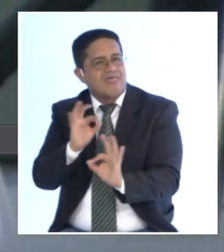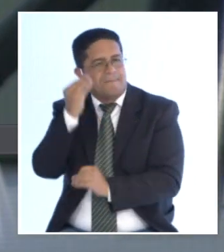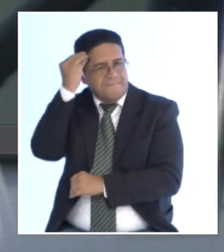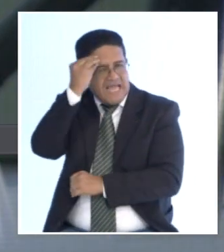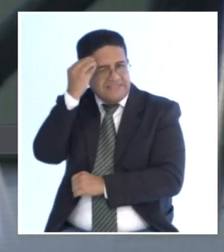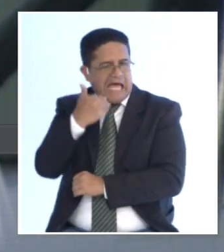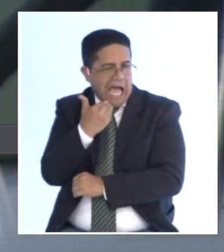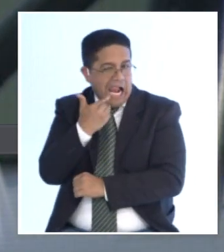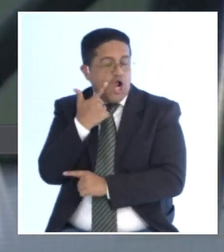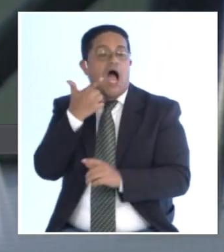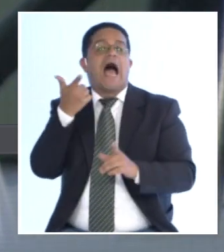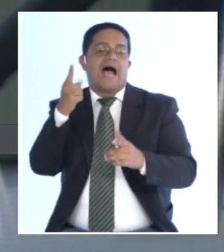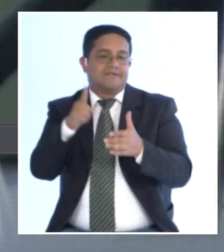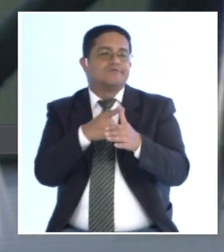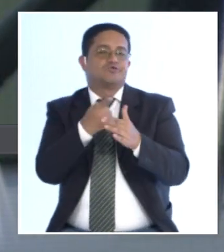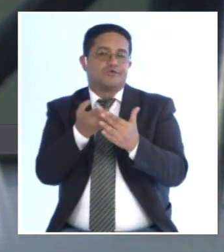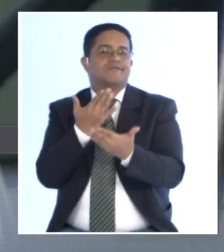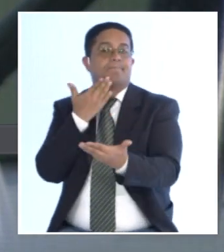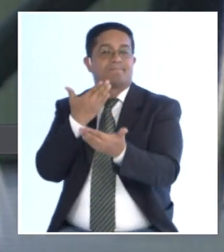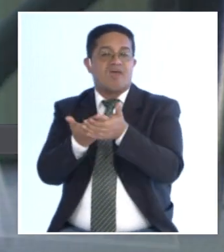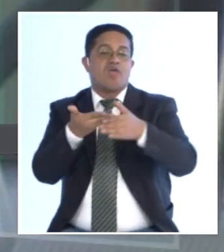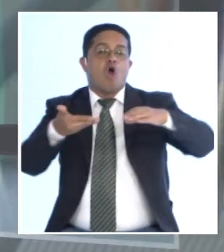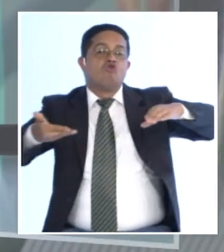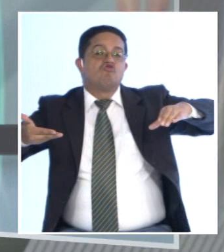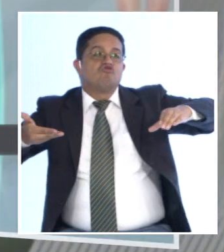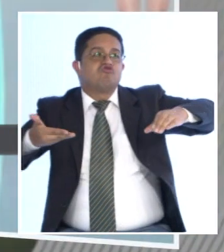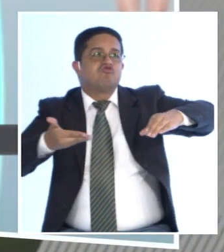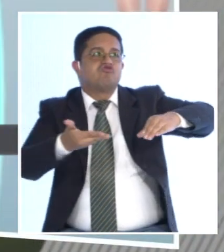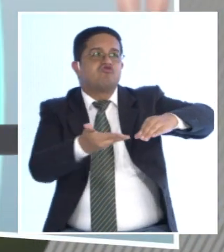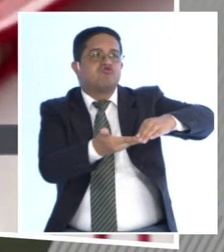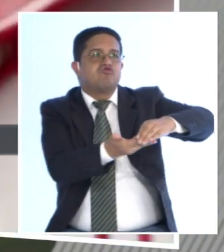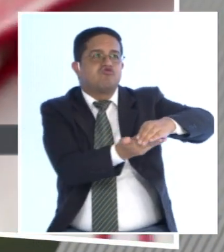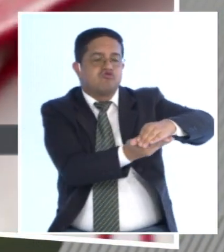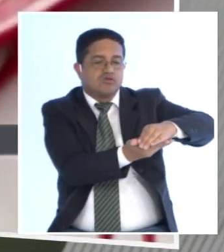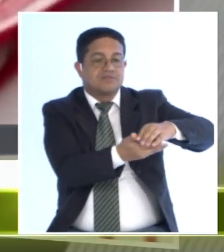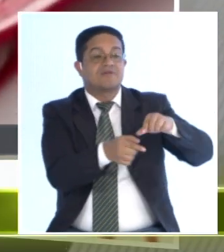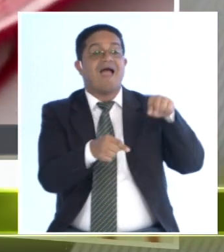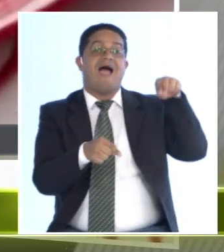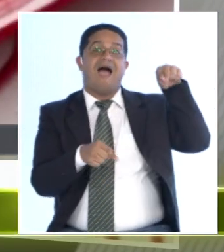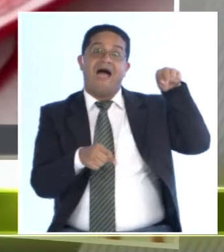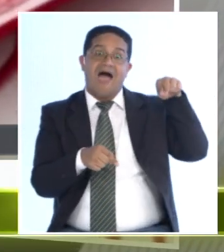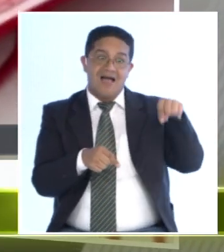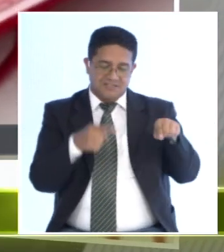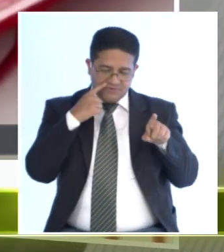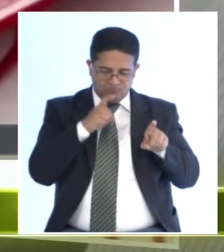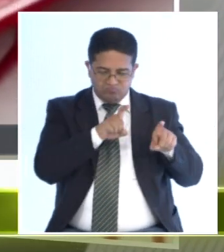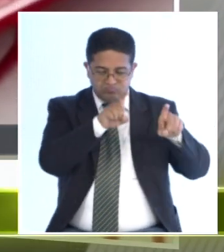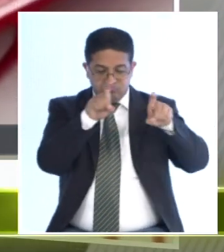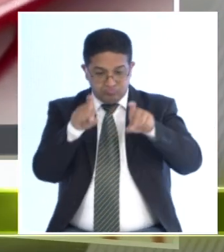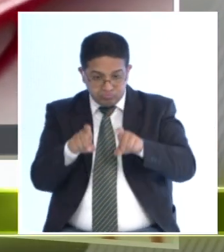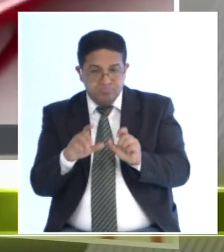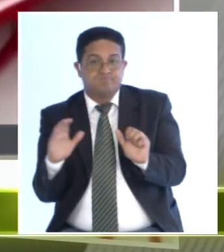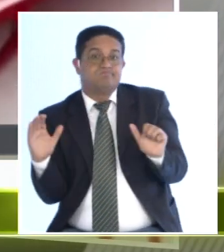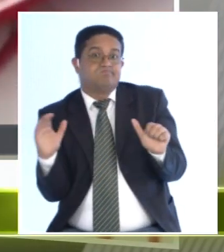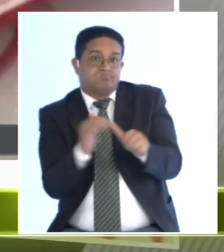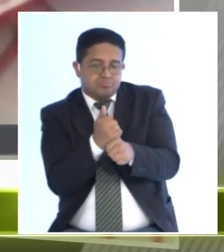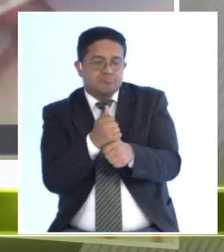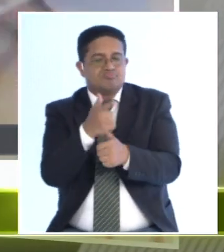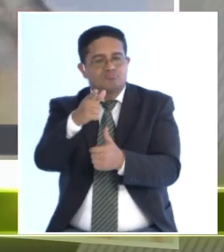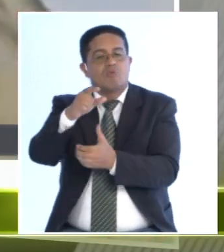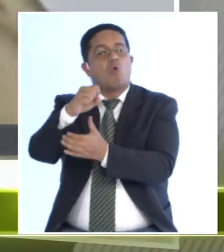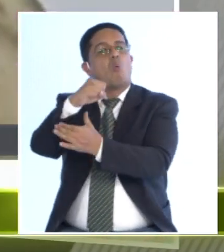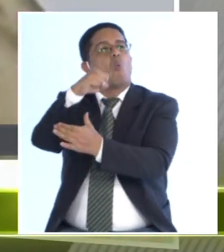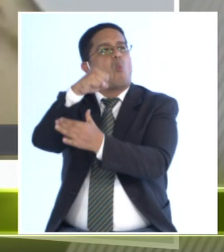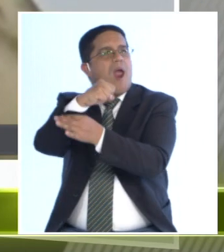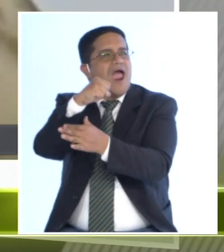ya es cuando va con una resonancia magnética y allí es donde nosotros vemos una lesión a nivel de la cabeza del fémur. Hay